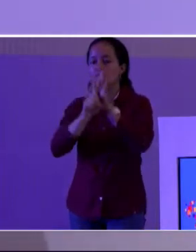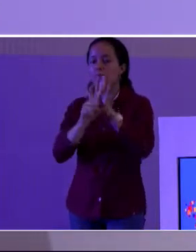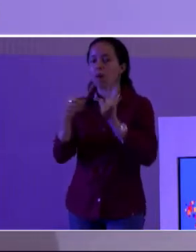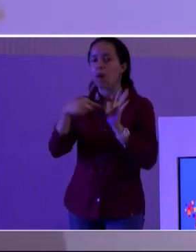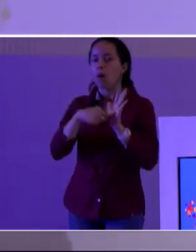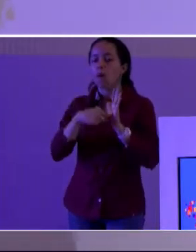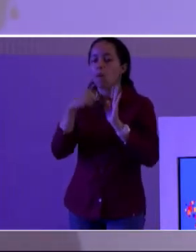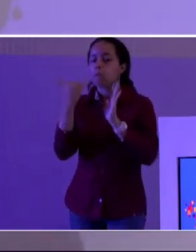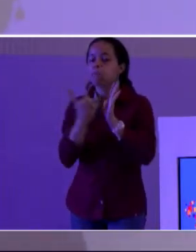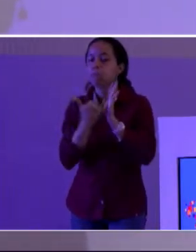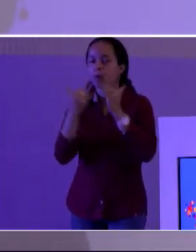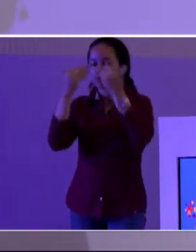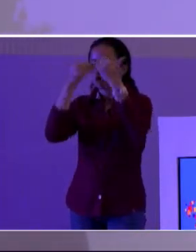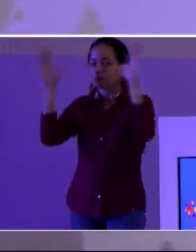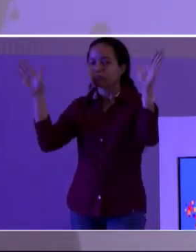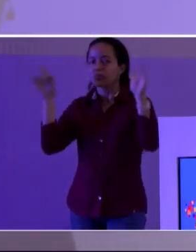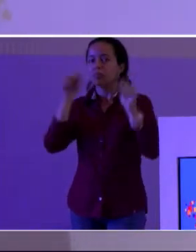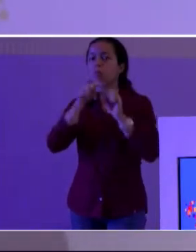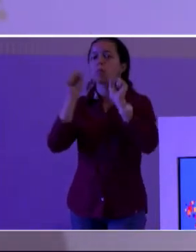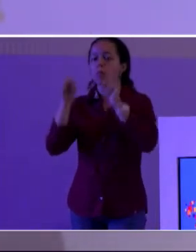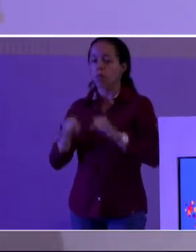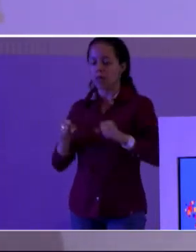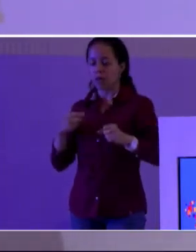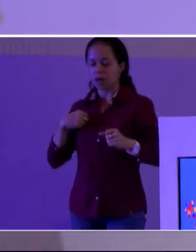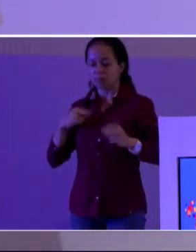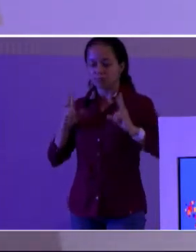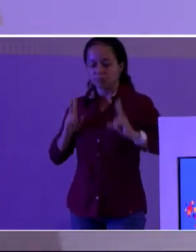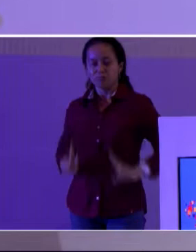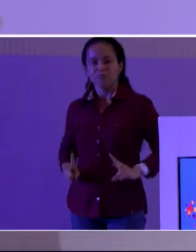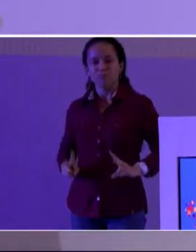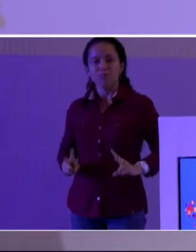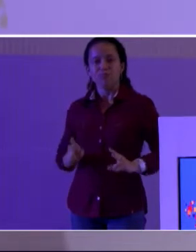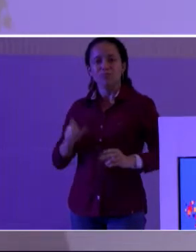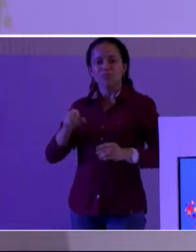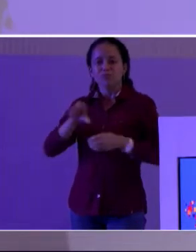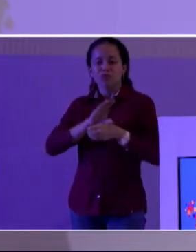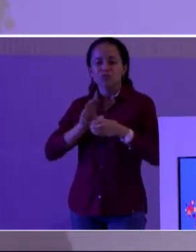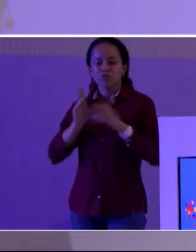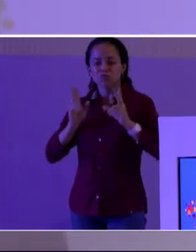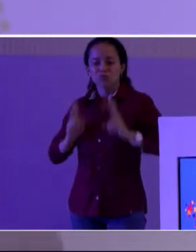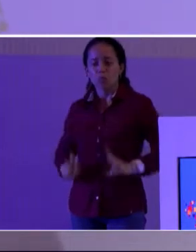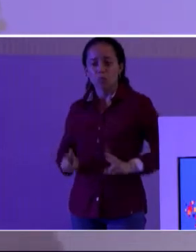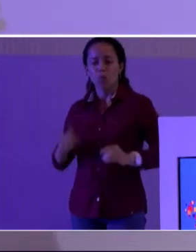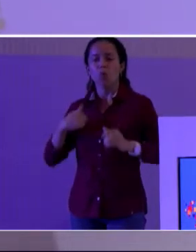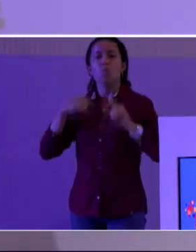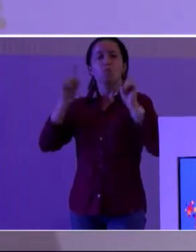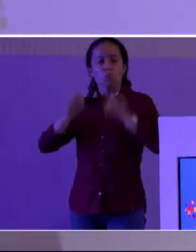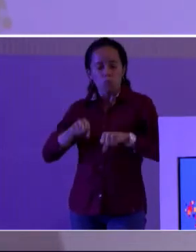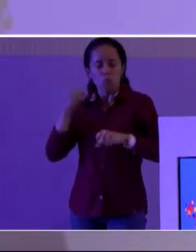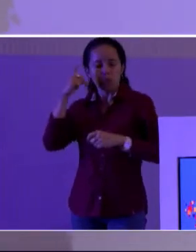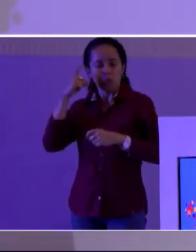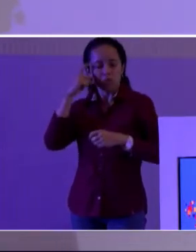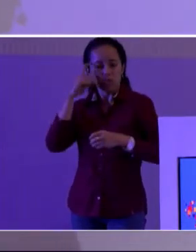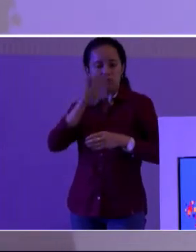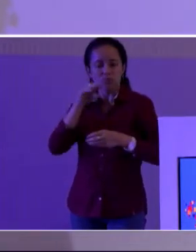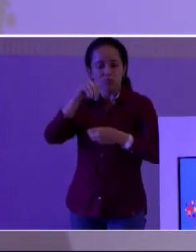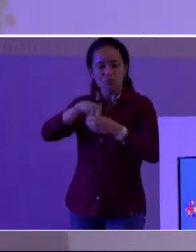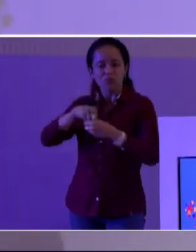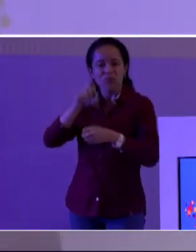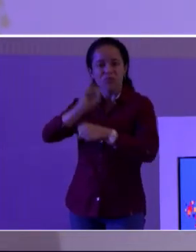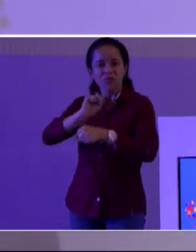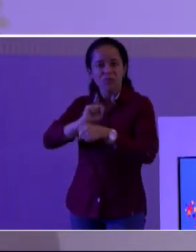política pública que nos permita a nosotros como ciudadanos, que nos permite a nosotros como funcionarios públicos y ellos no solo